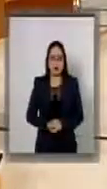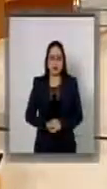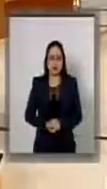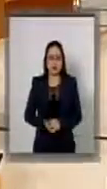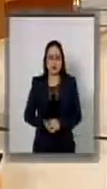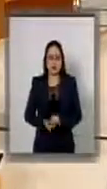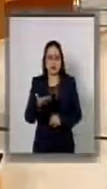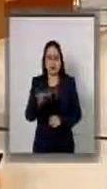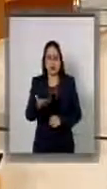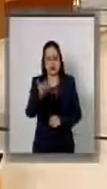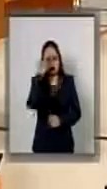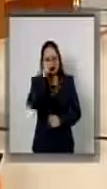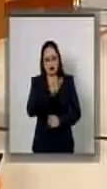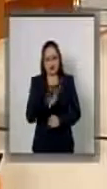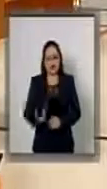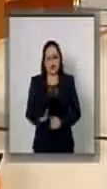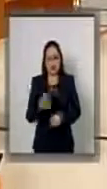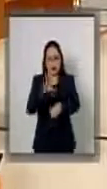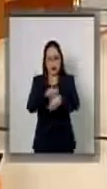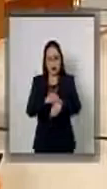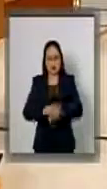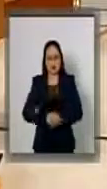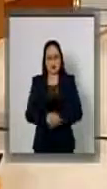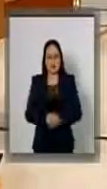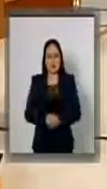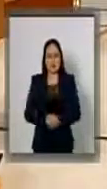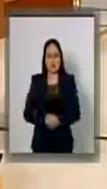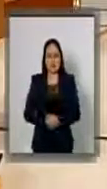Con su venia, señor presidente.